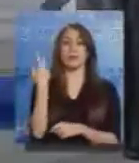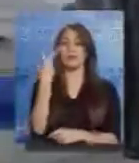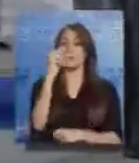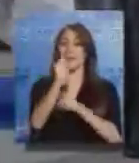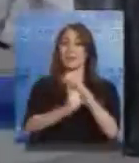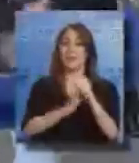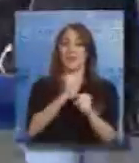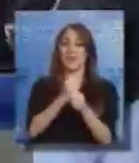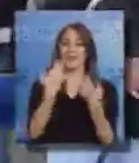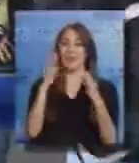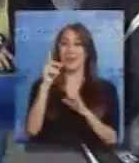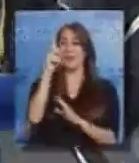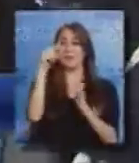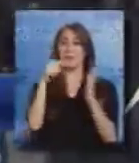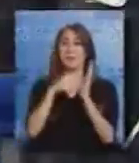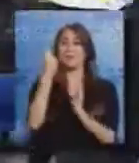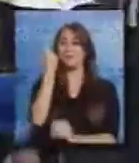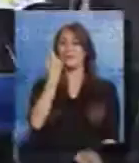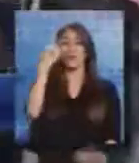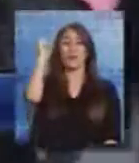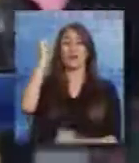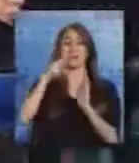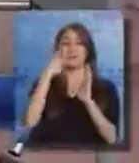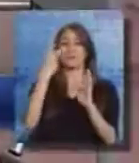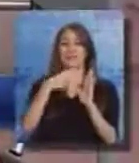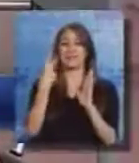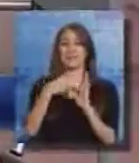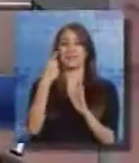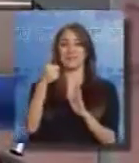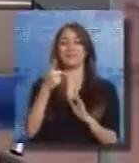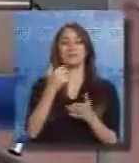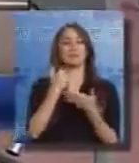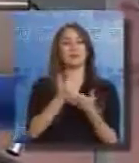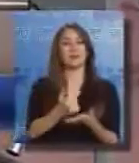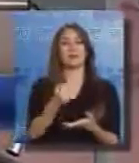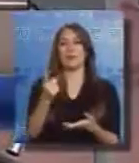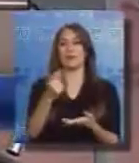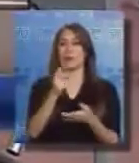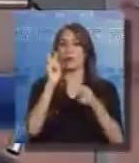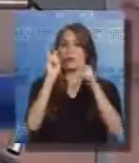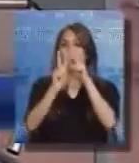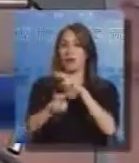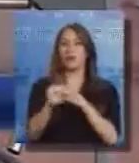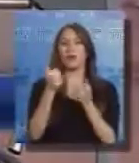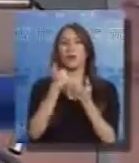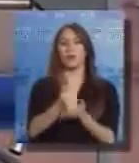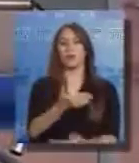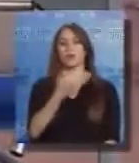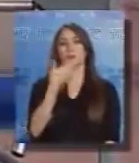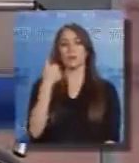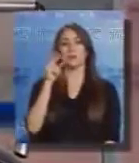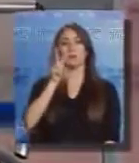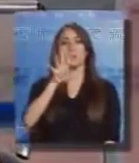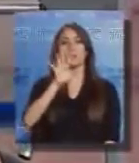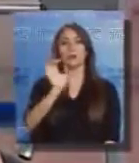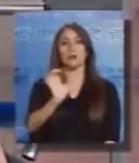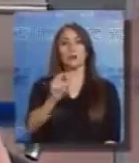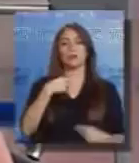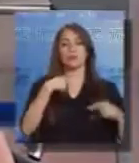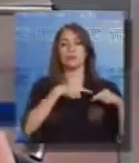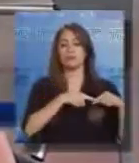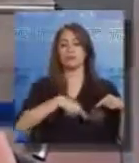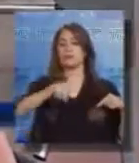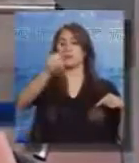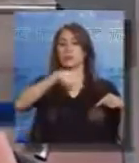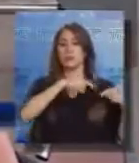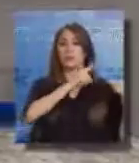se han hecho más de 1.000 millones de viajes. Ha sido una ayuda tremenda para todo el pueblo, porque usted sabe que con 25 centavos uno puede